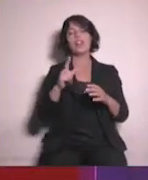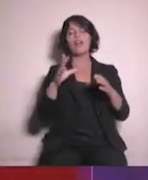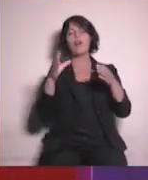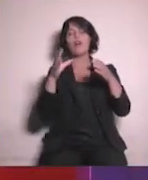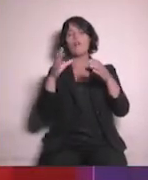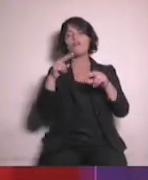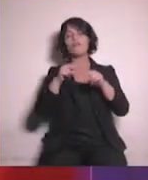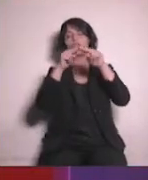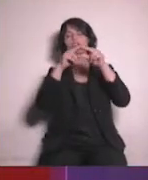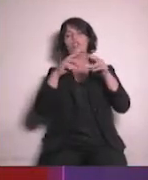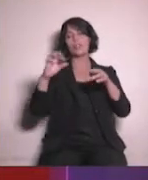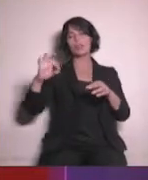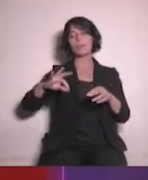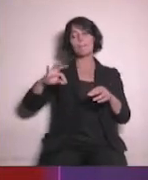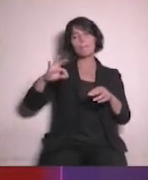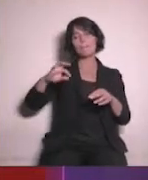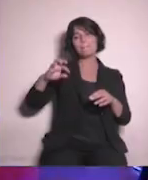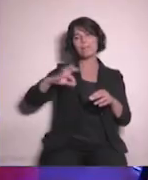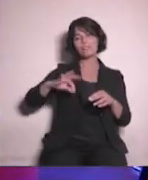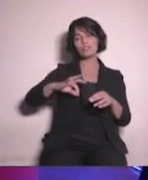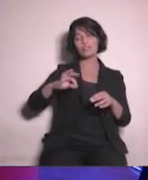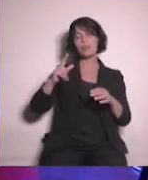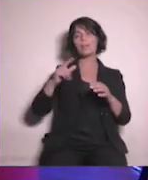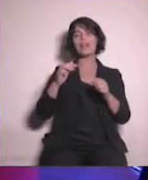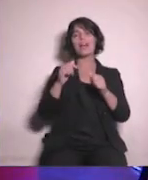uno tiene que mirar en horizontes largos.